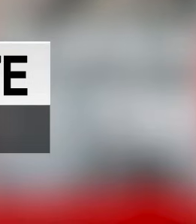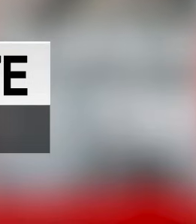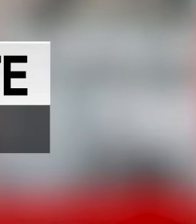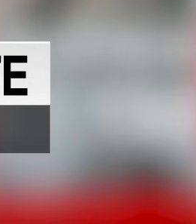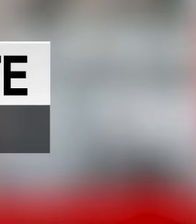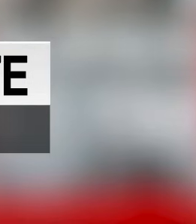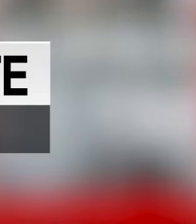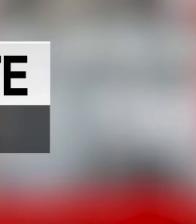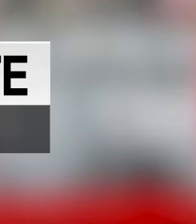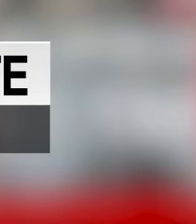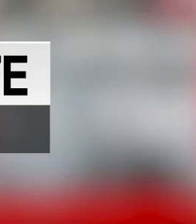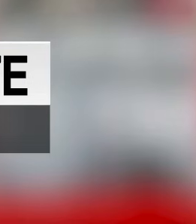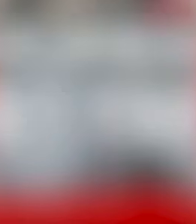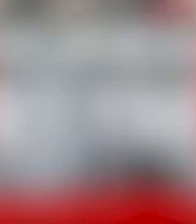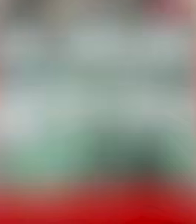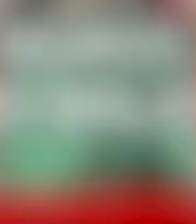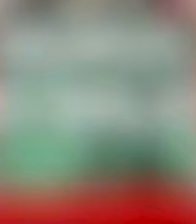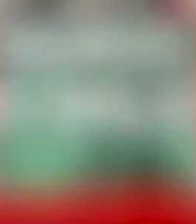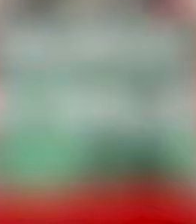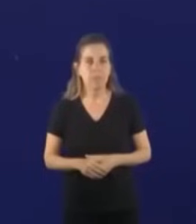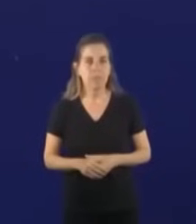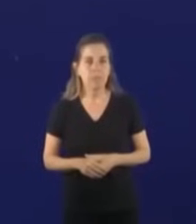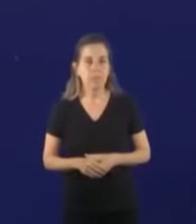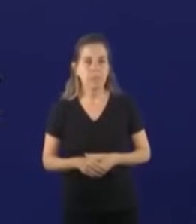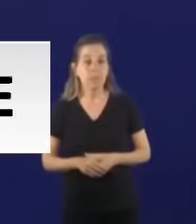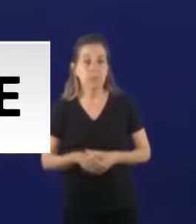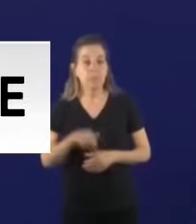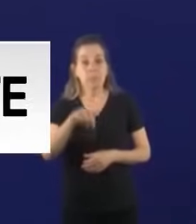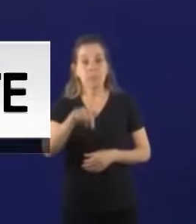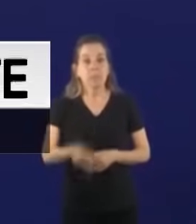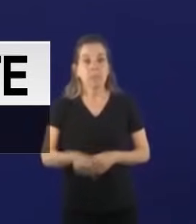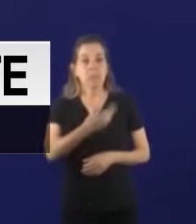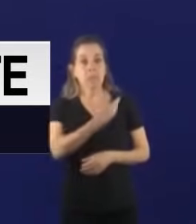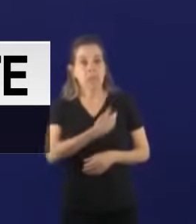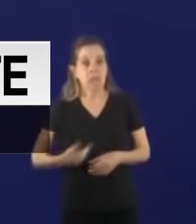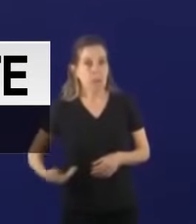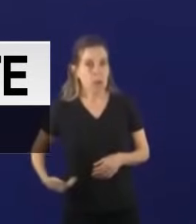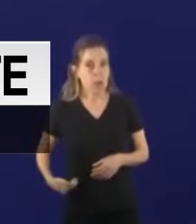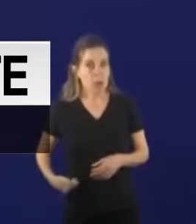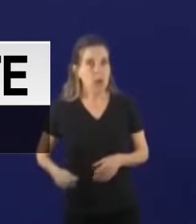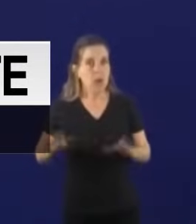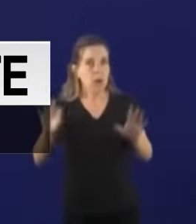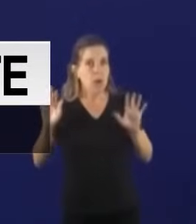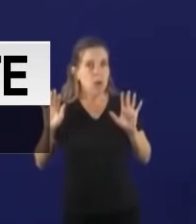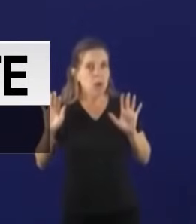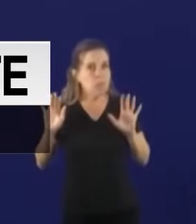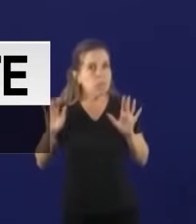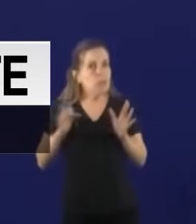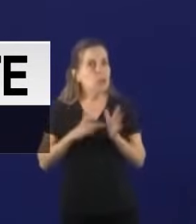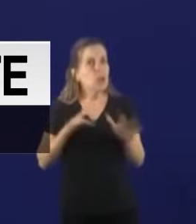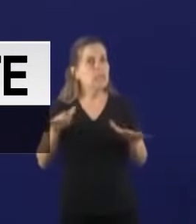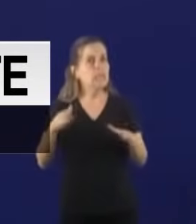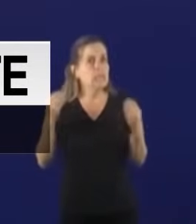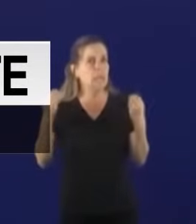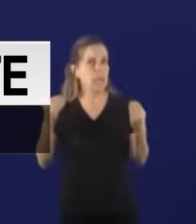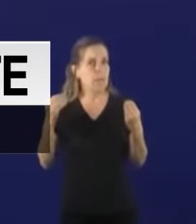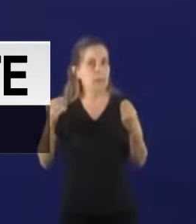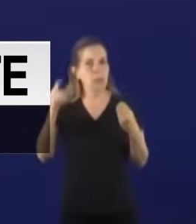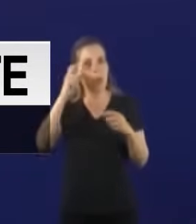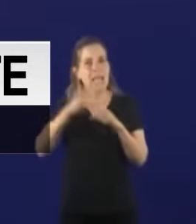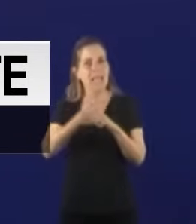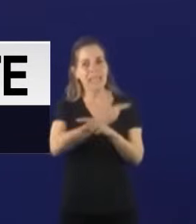hay. O sea, no nos engañemos, esto era sabido. A este gobierno no le han dejado un paciente con un dolor de